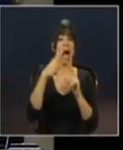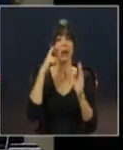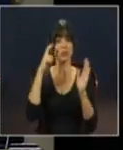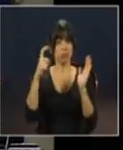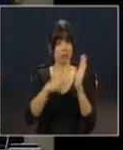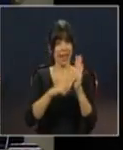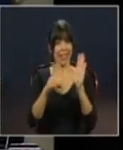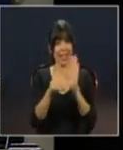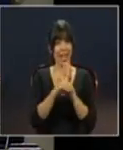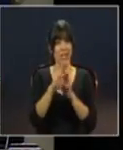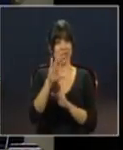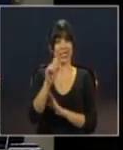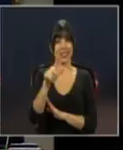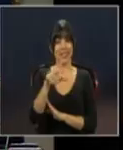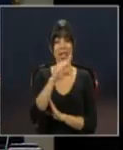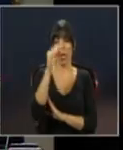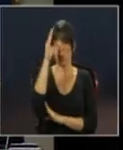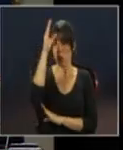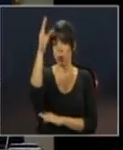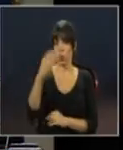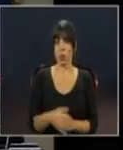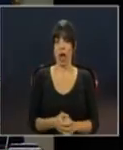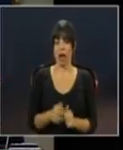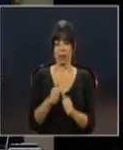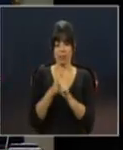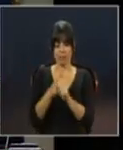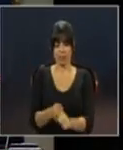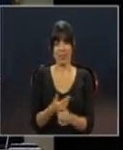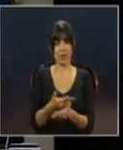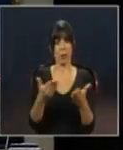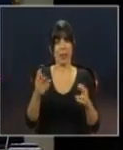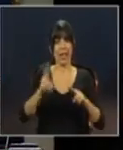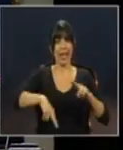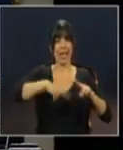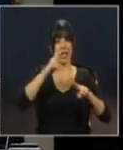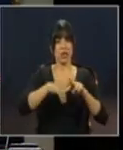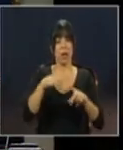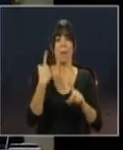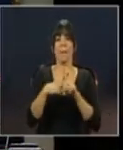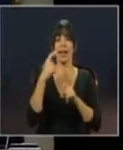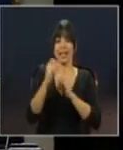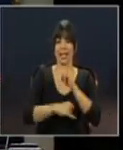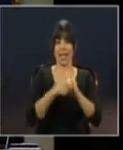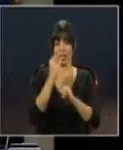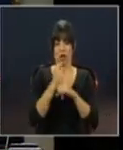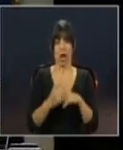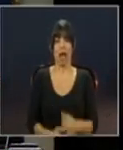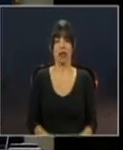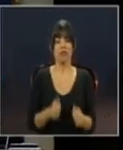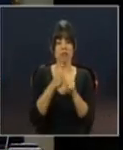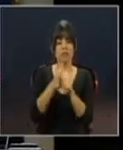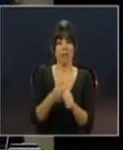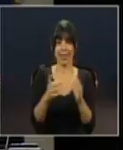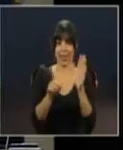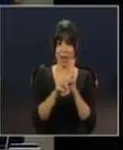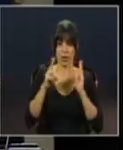reconocimiento de derechos civiles y culturales, con apego a los instrumentos nacionales e internacionales de derechos